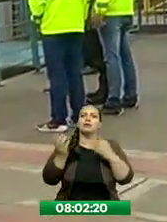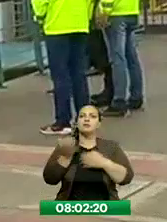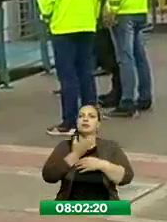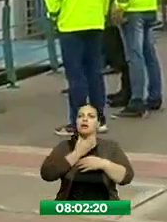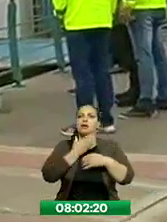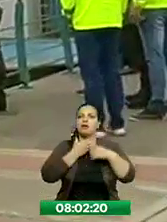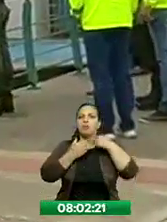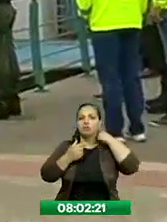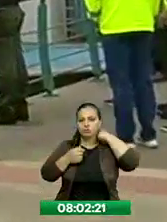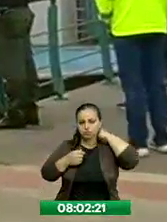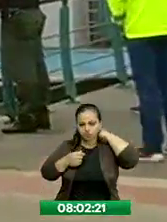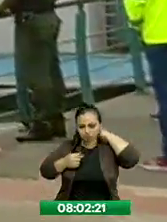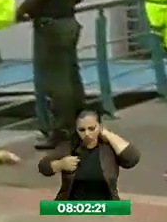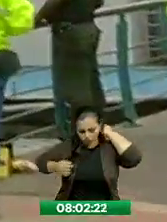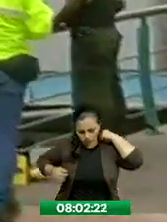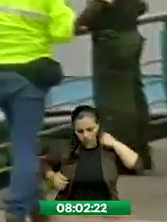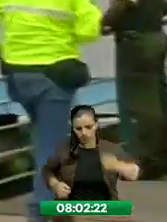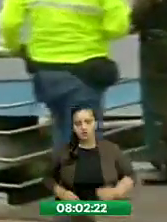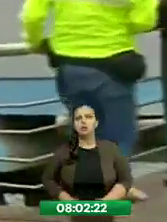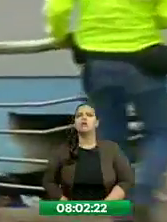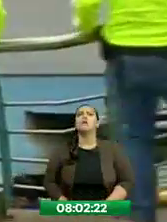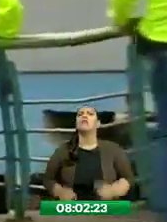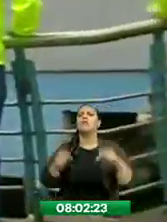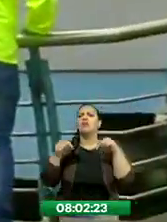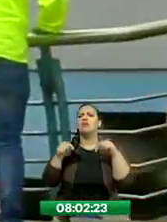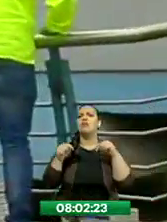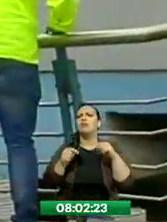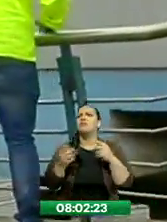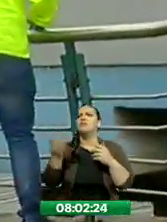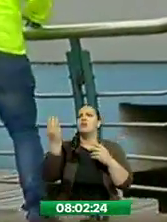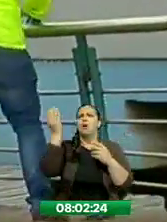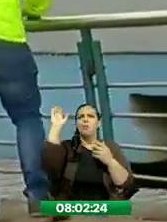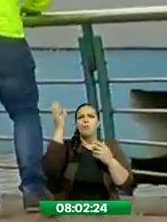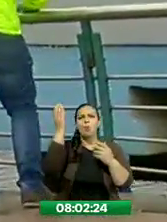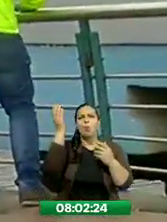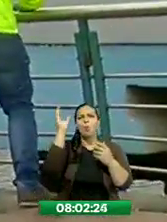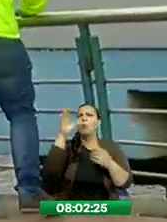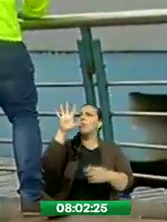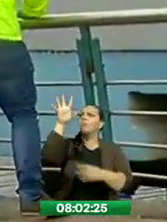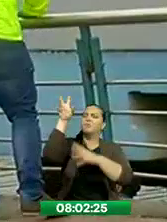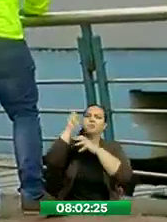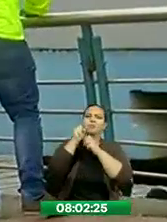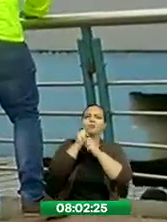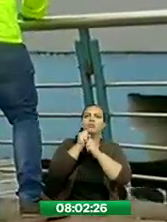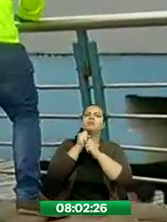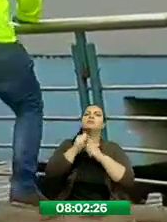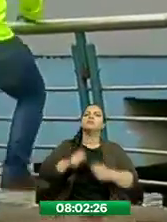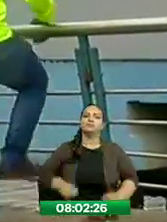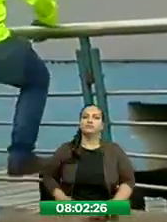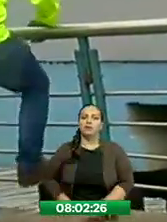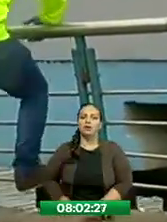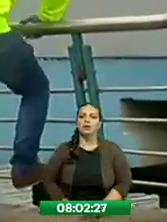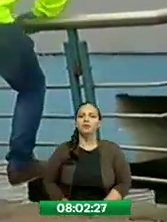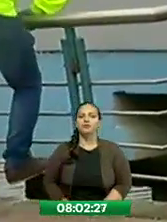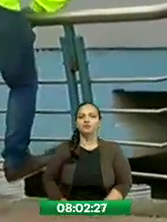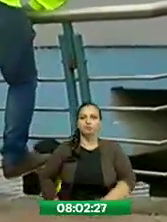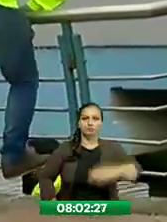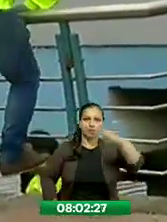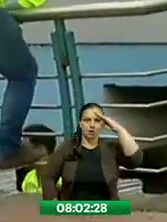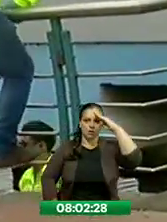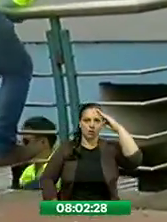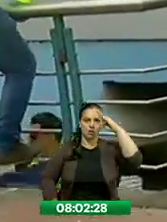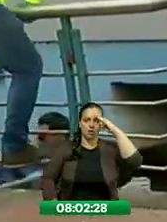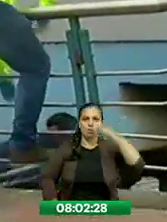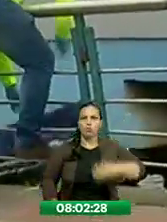algunas veces se ha observado a algunas personas que vienen al punto a robar las luminarias, a llevárselas, los guardias les llaman la atención,